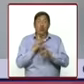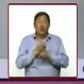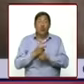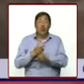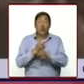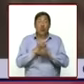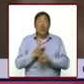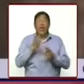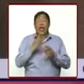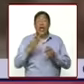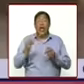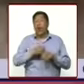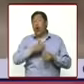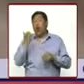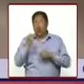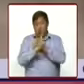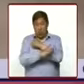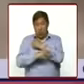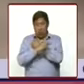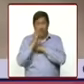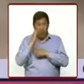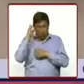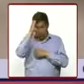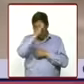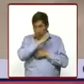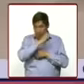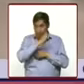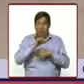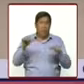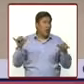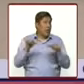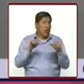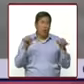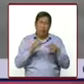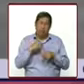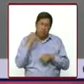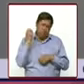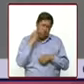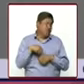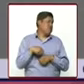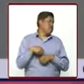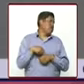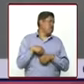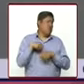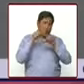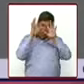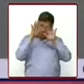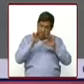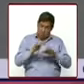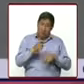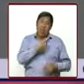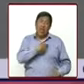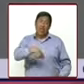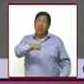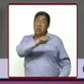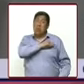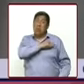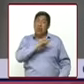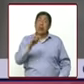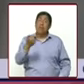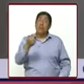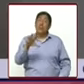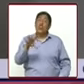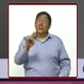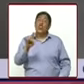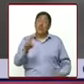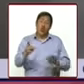precaución. Mientras tanto, otros países de Europa también han sido seriamente afectados por el temporal. En España, al menos 18